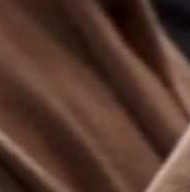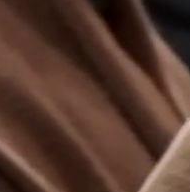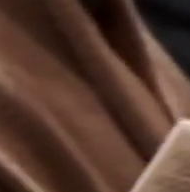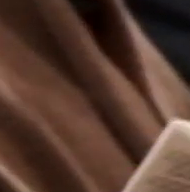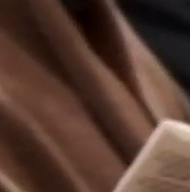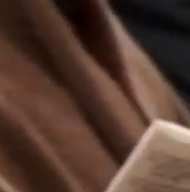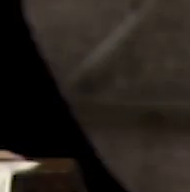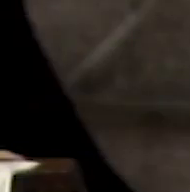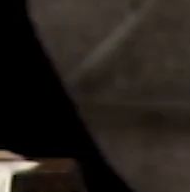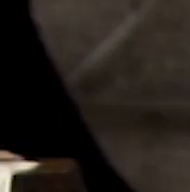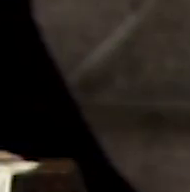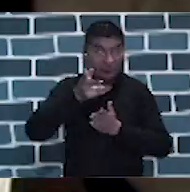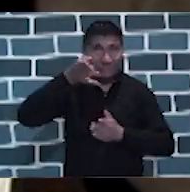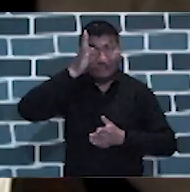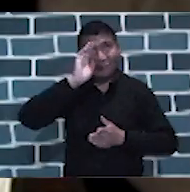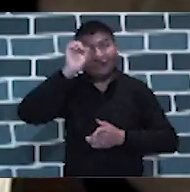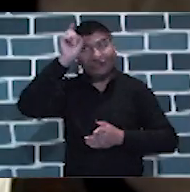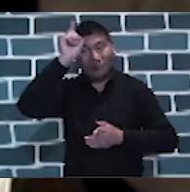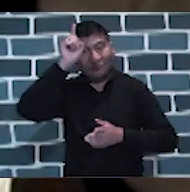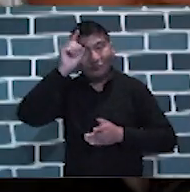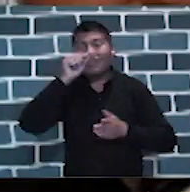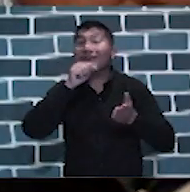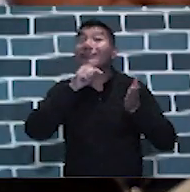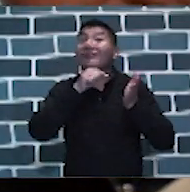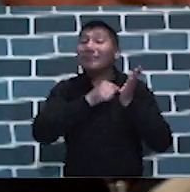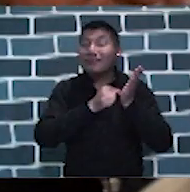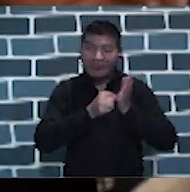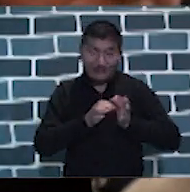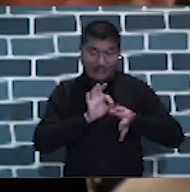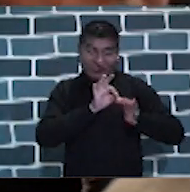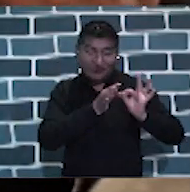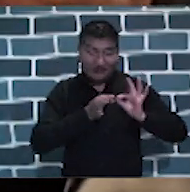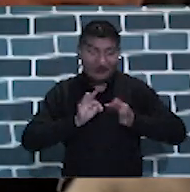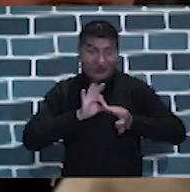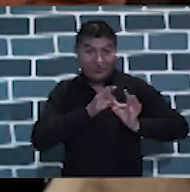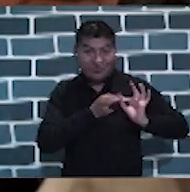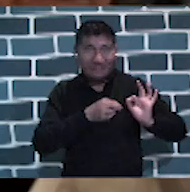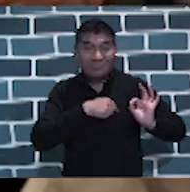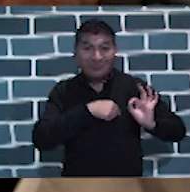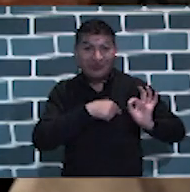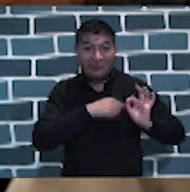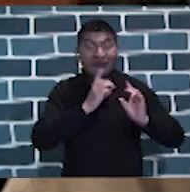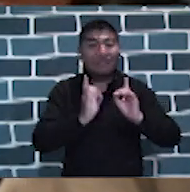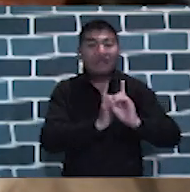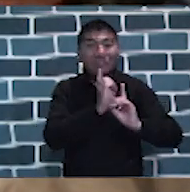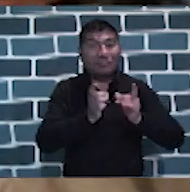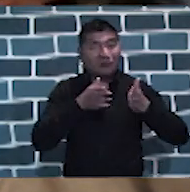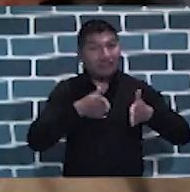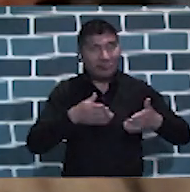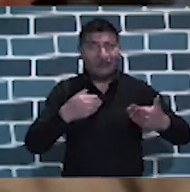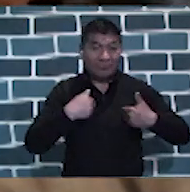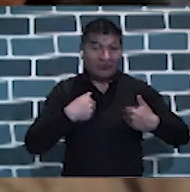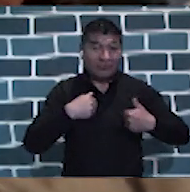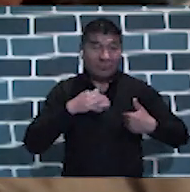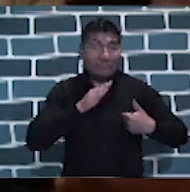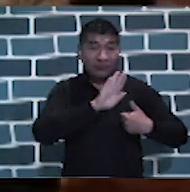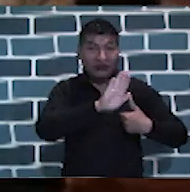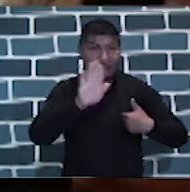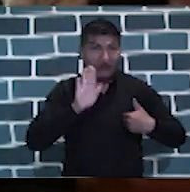a la humanidad. Ese es el laboratorio que el discípulo tiene, su